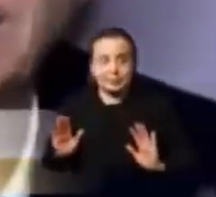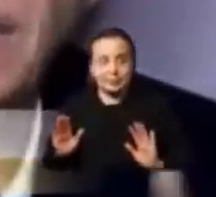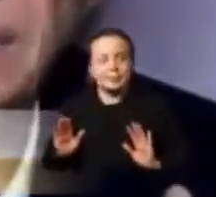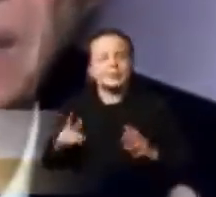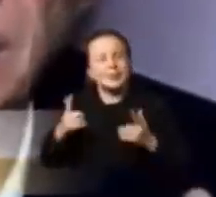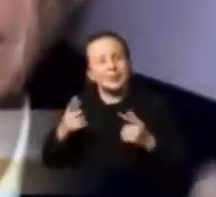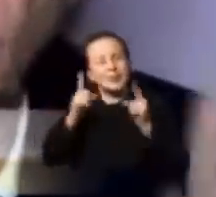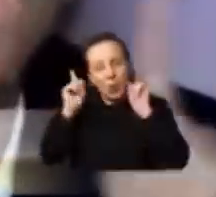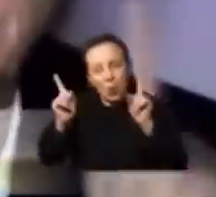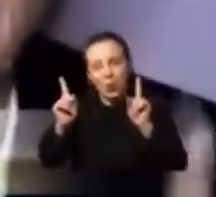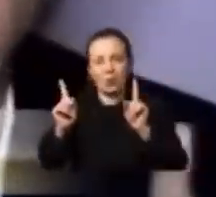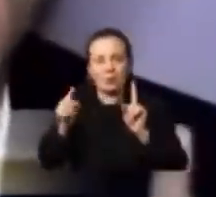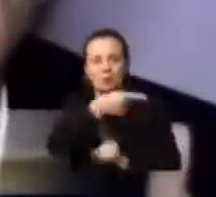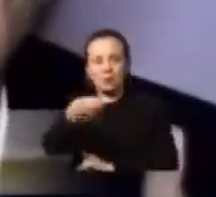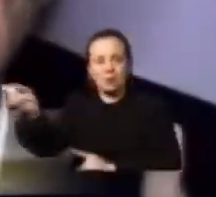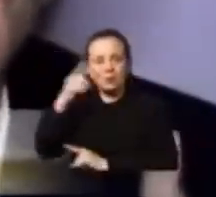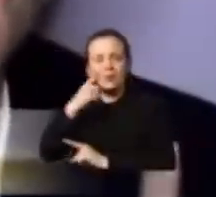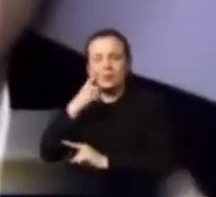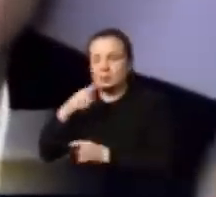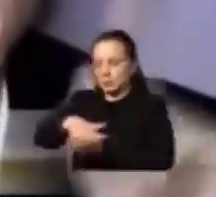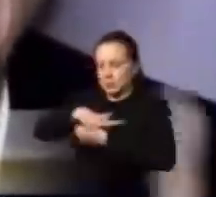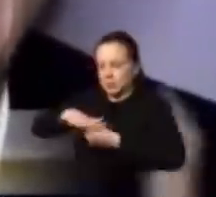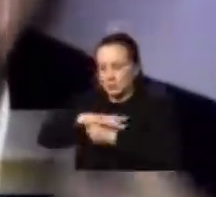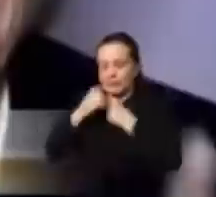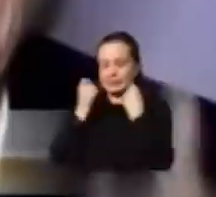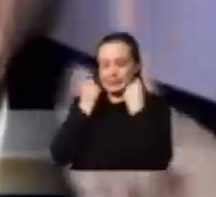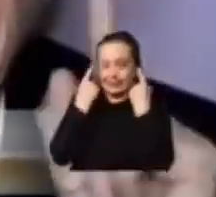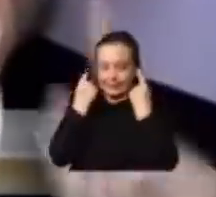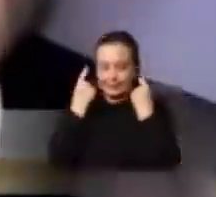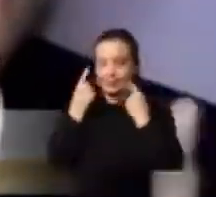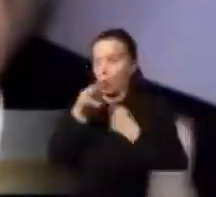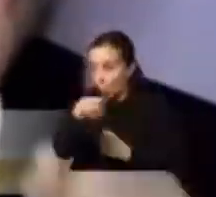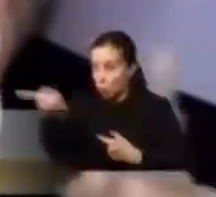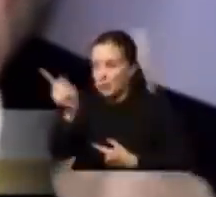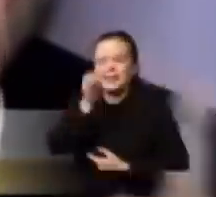Los llamo a que entiendan lo que está sucediendo.